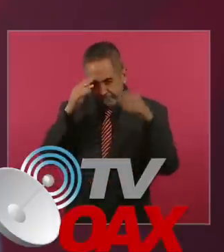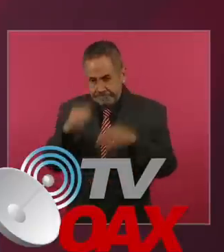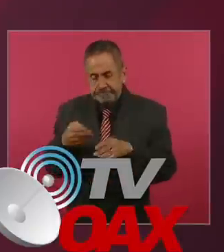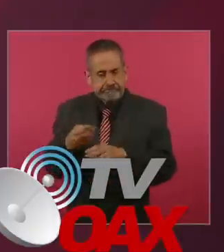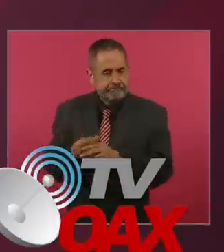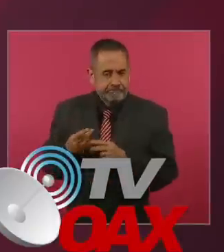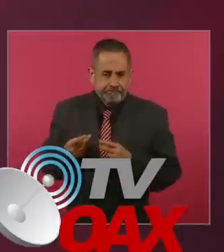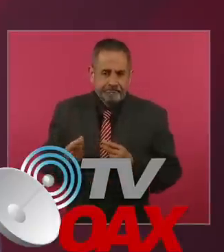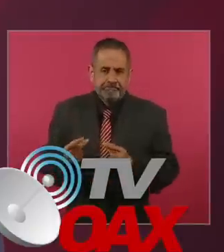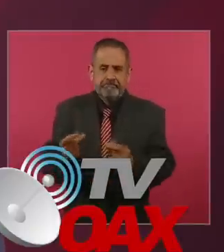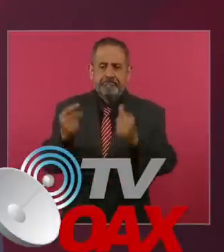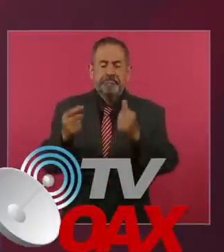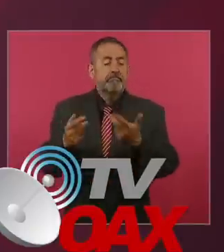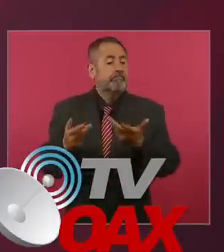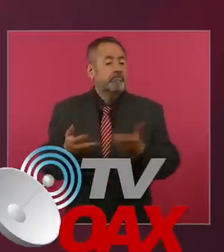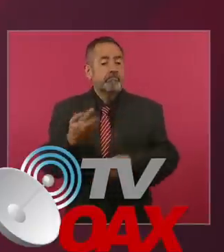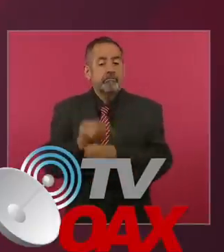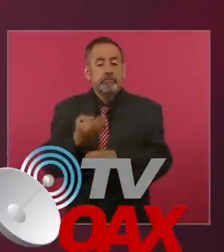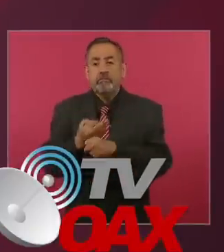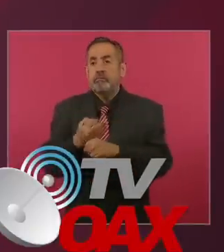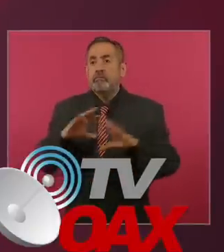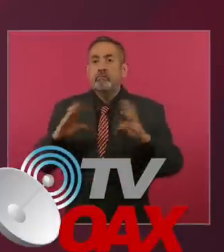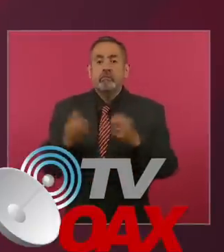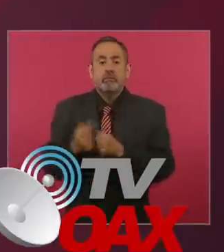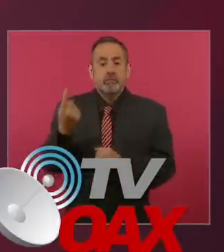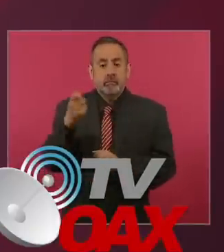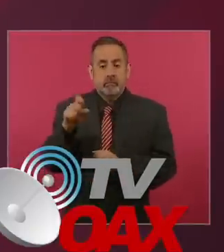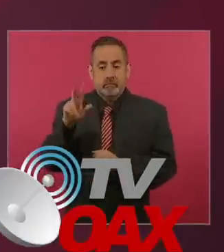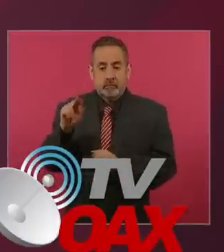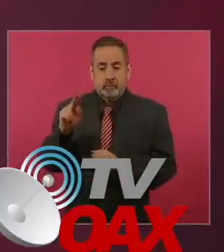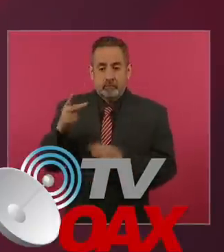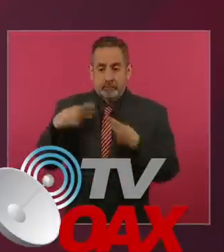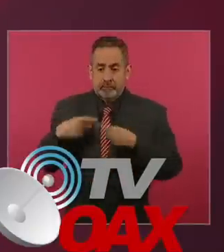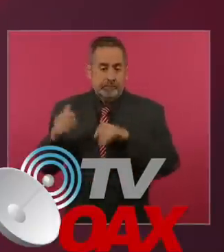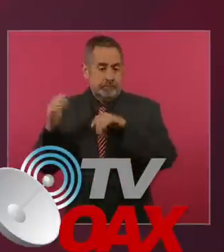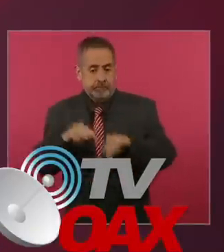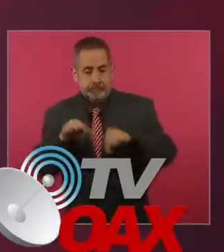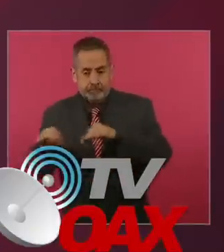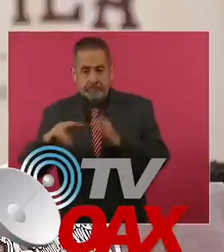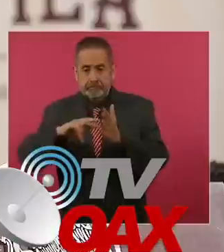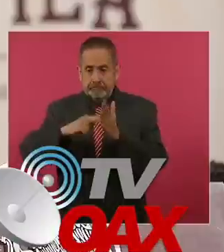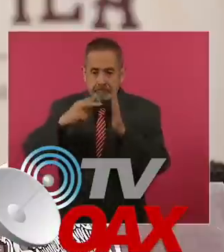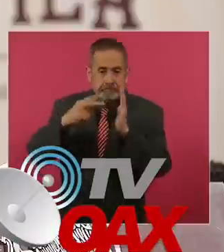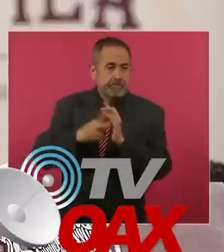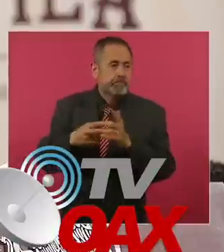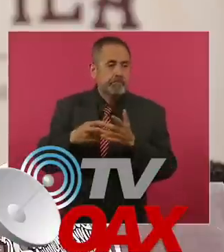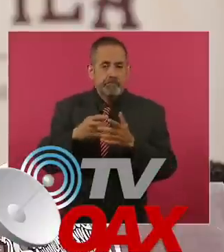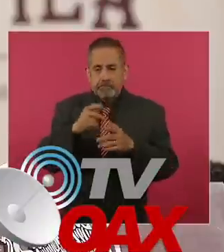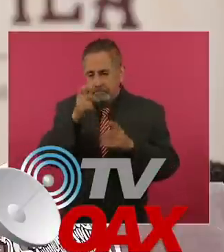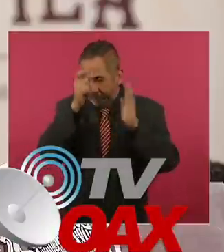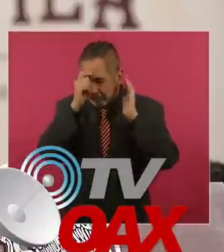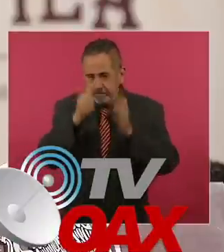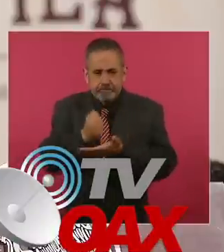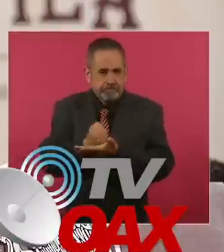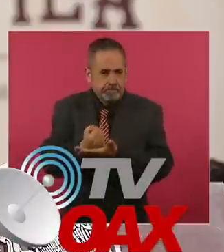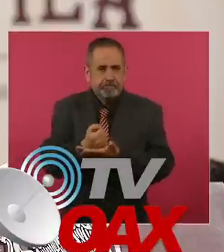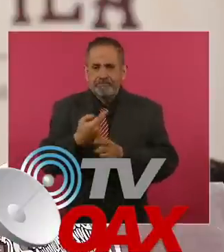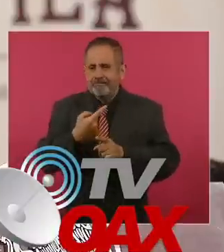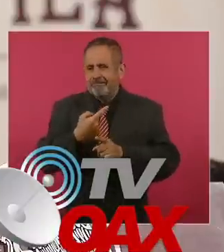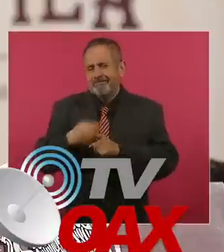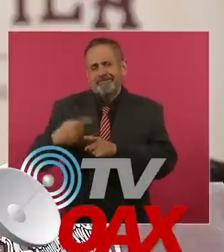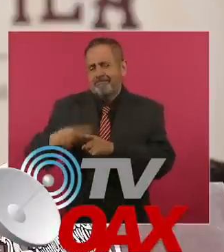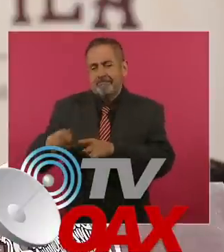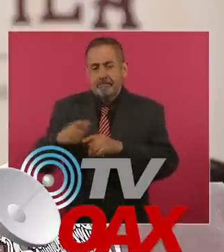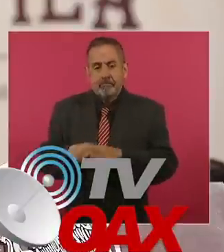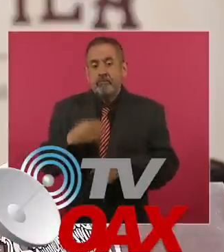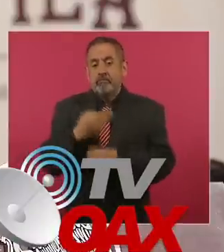muy activa. Tenemos ya a 180 personas contratadas, ingenieros, técnicos, conductores, reguladores. Estamos con